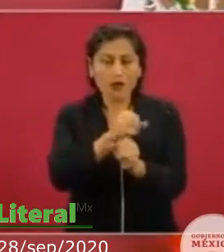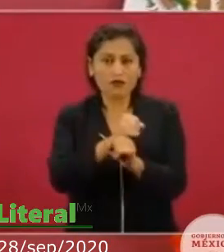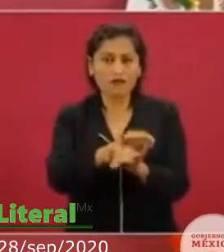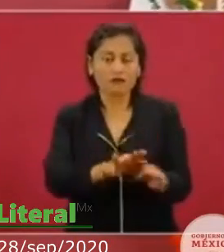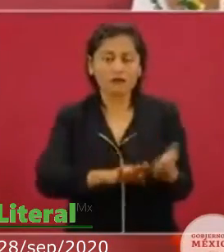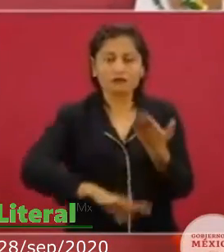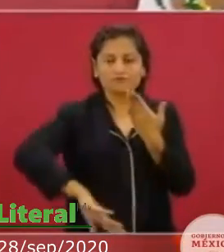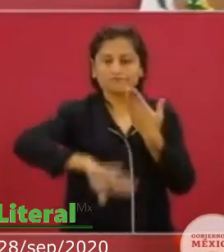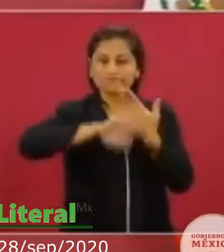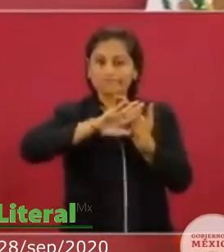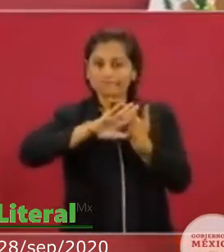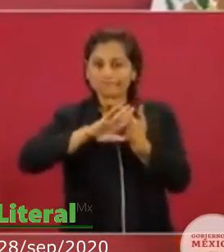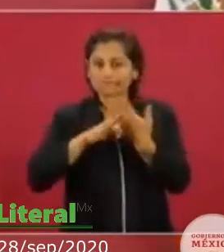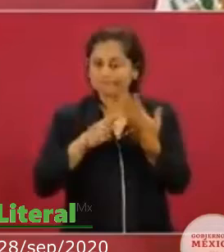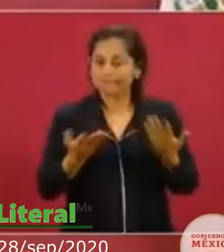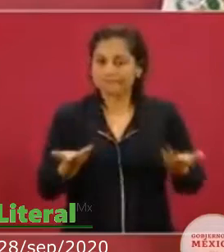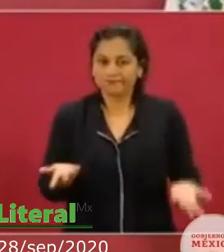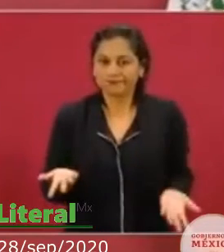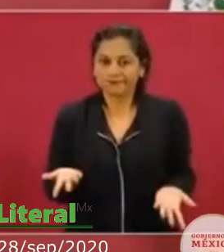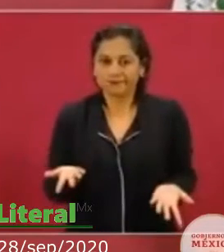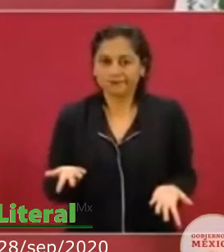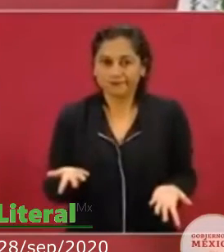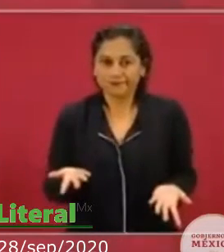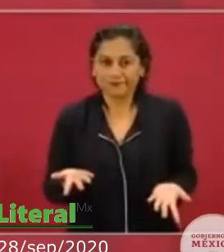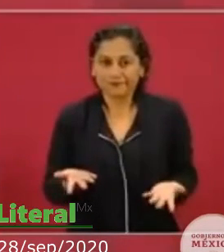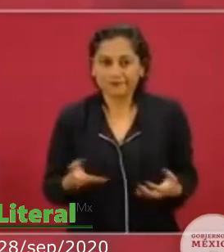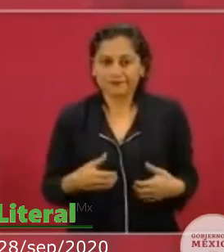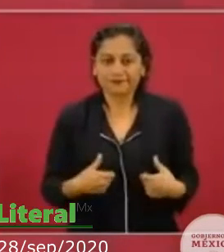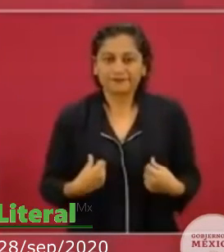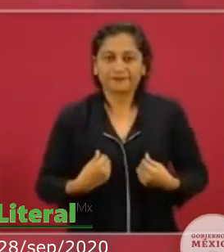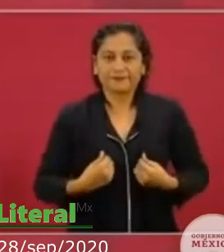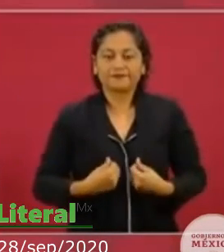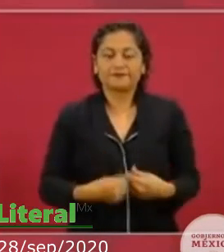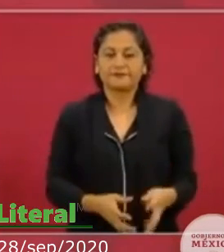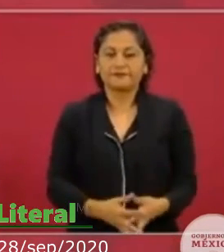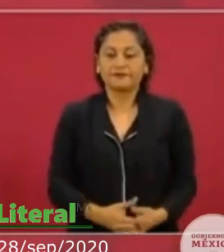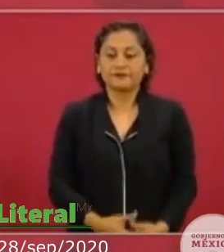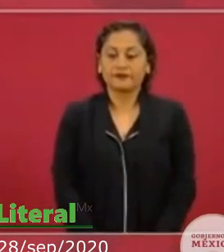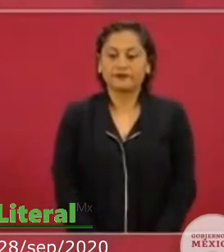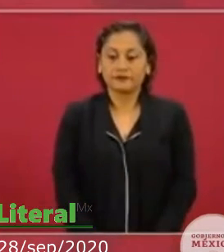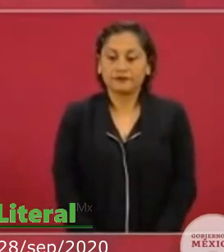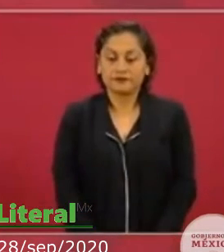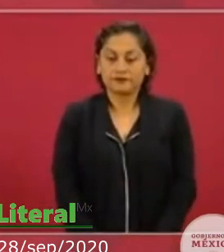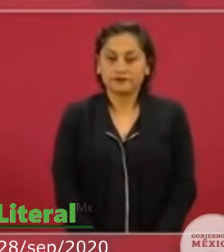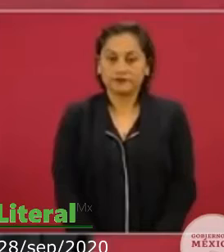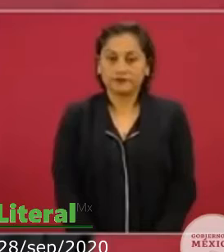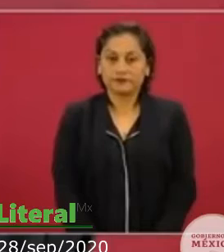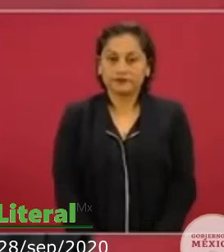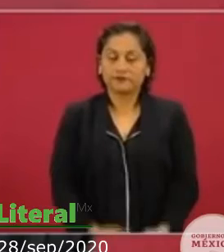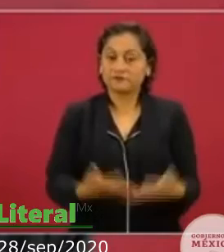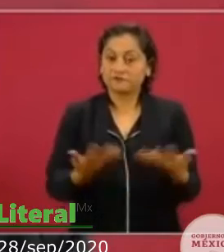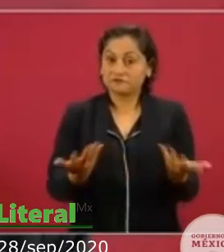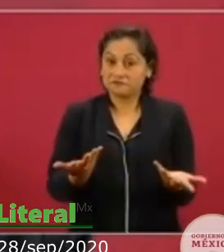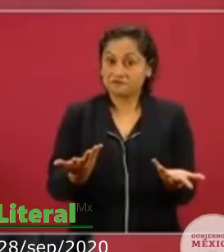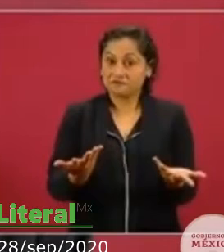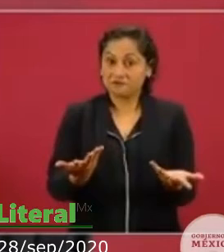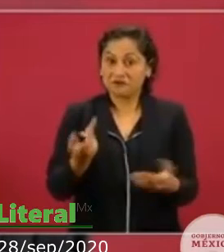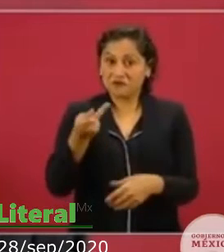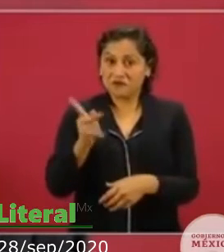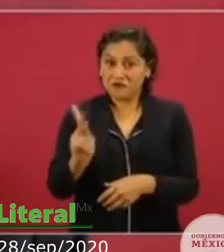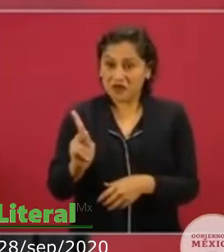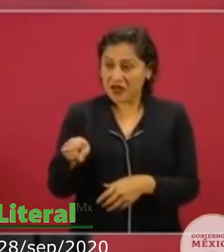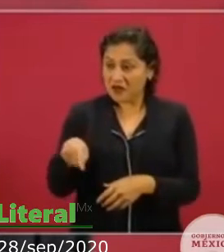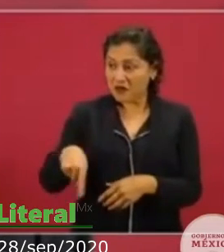del presidente y no pierde apoyo el presidente?